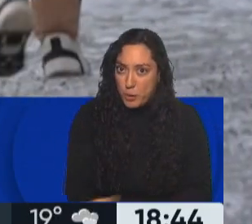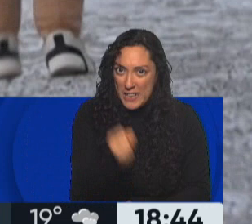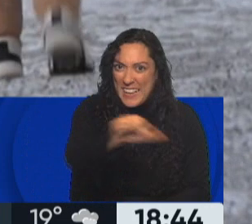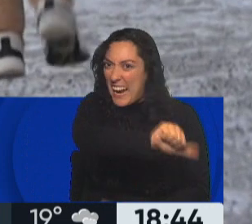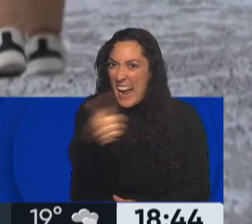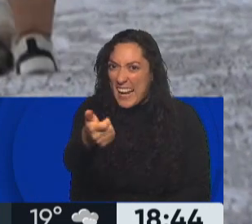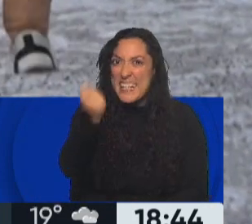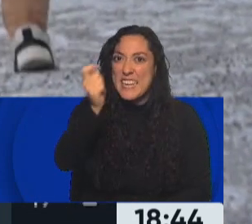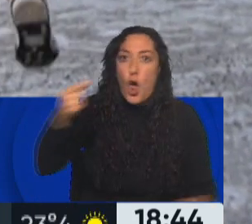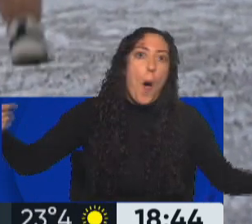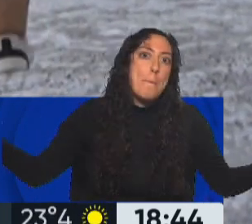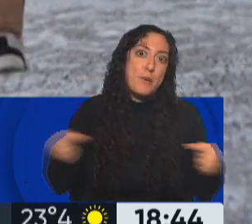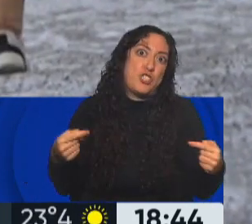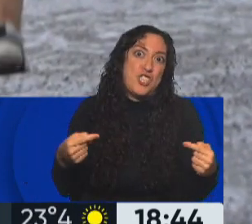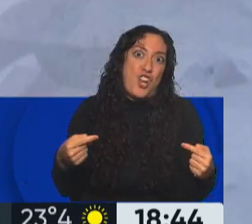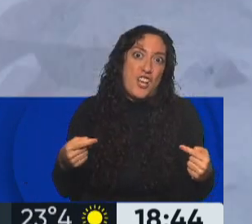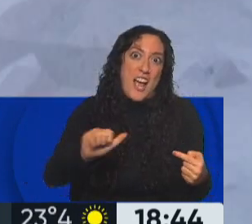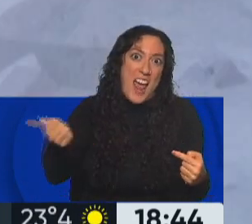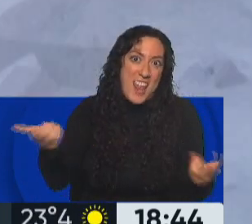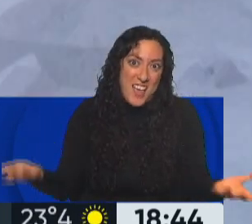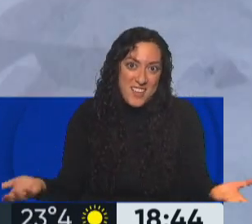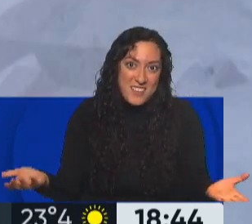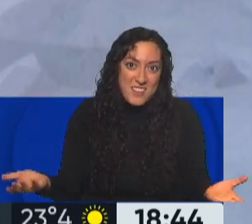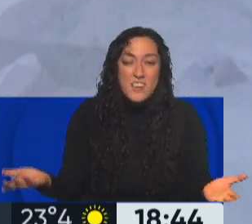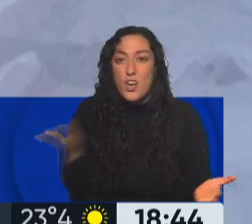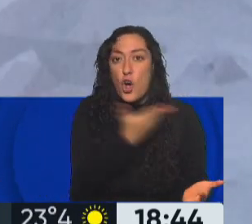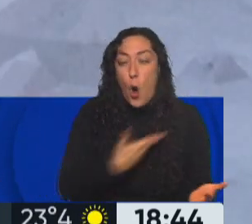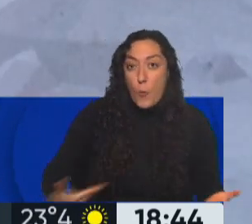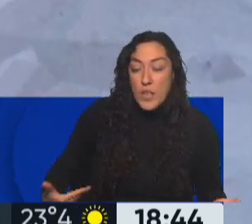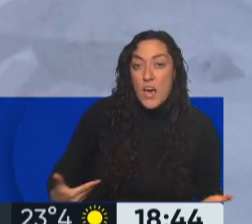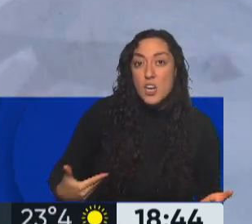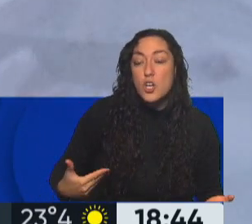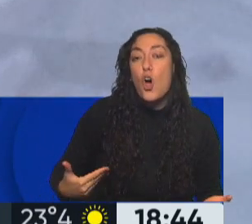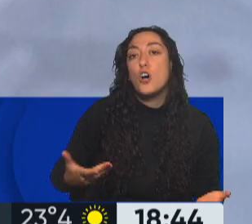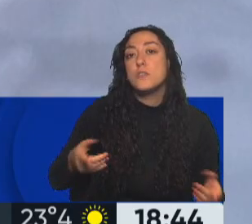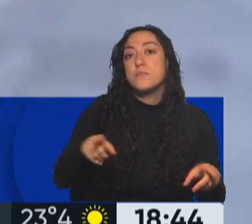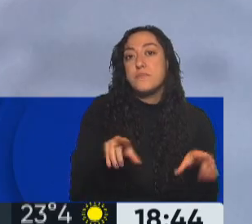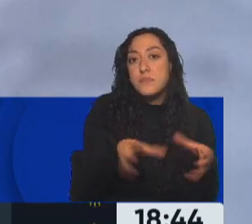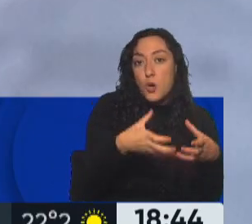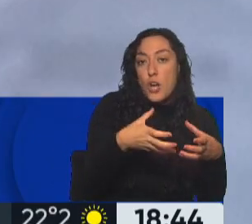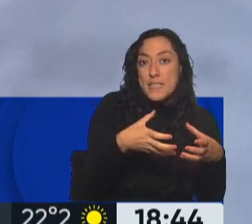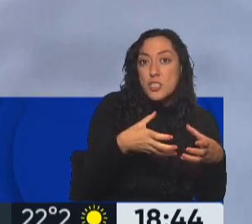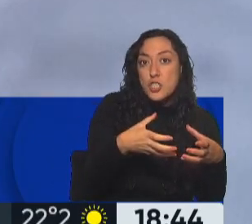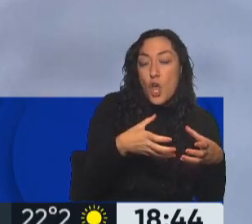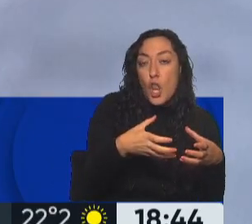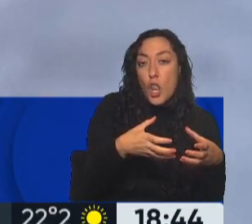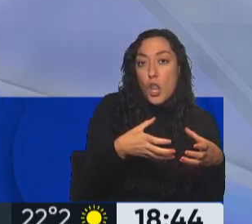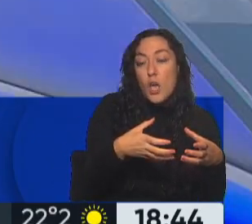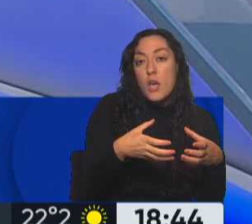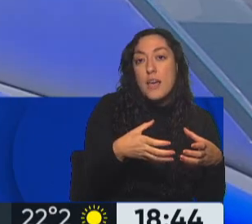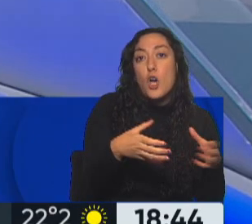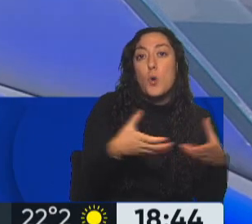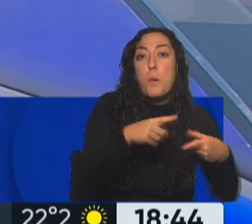ganó? La oposición. No, sí, claro. Vamos a decir, el oficialismo, que es una coalición conformada en este momento por lo que es